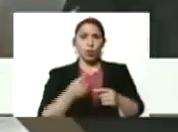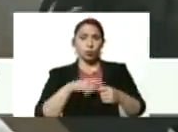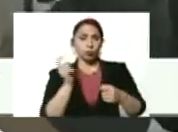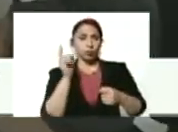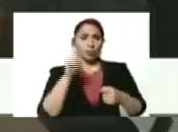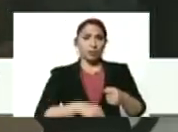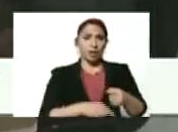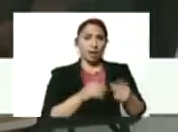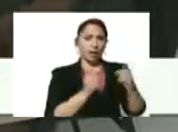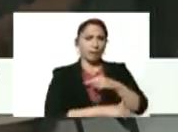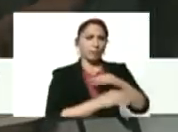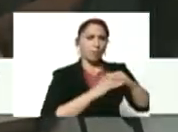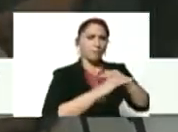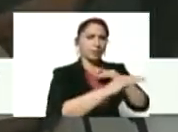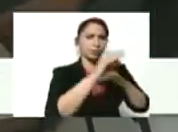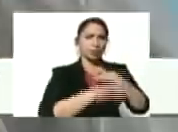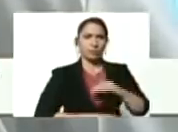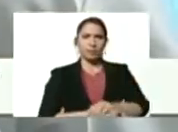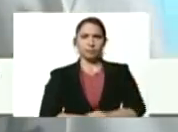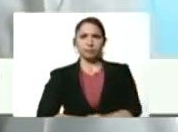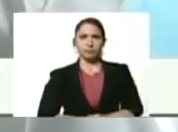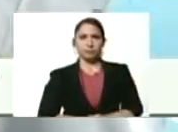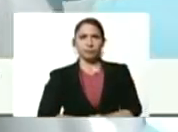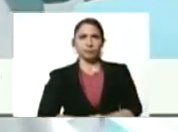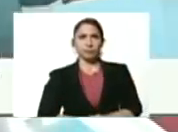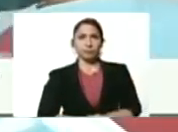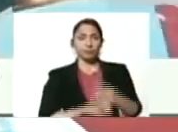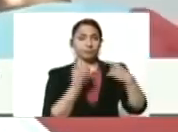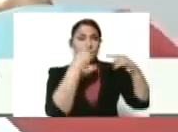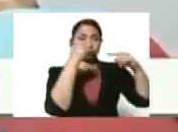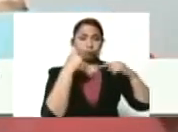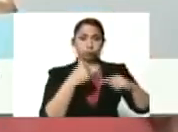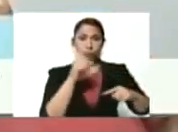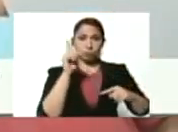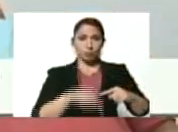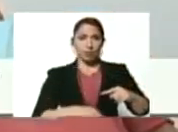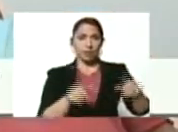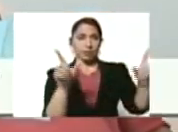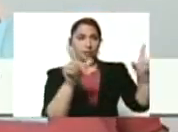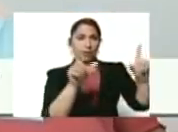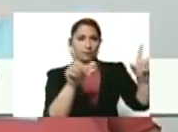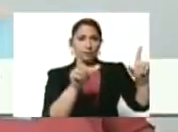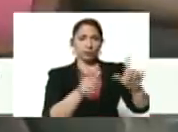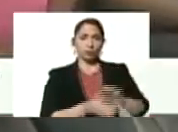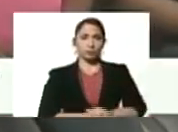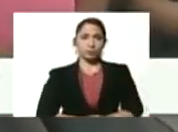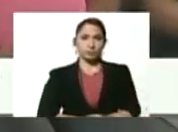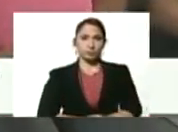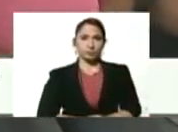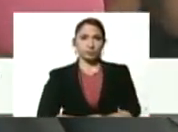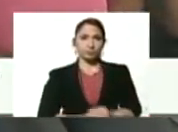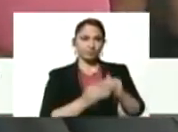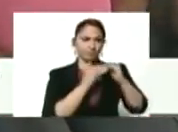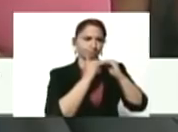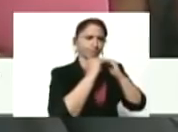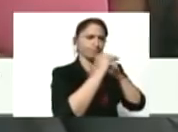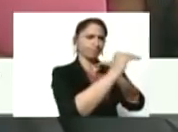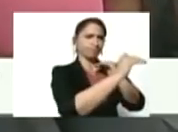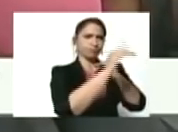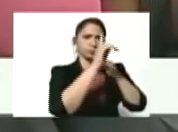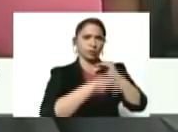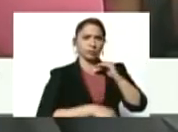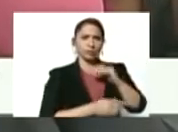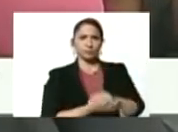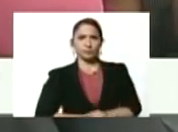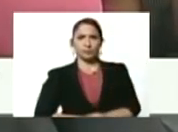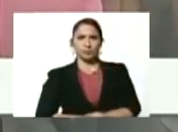pisos, instalación de extinguidores, instalación de televisores, impermeabilizaciones de techo, construcción de